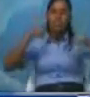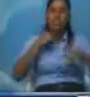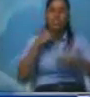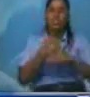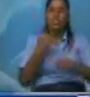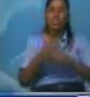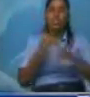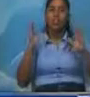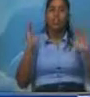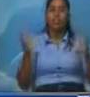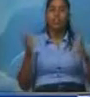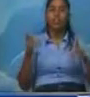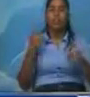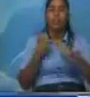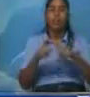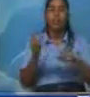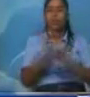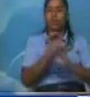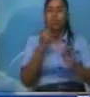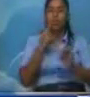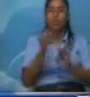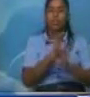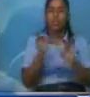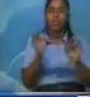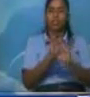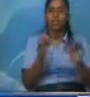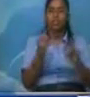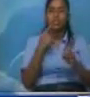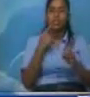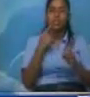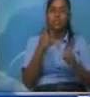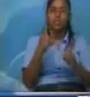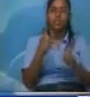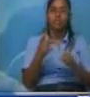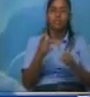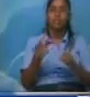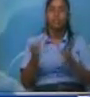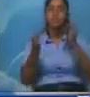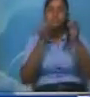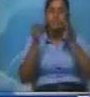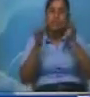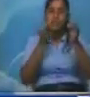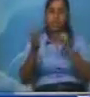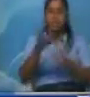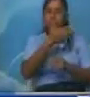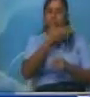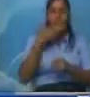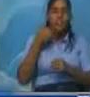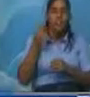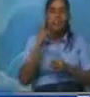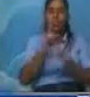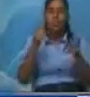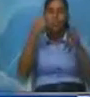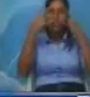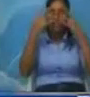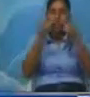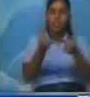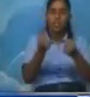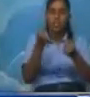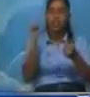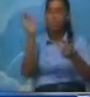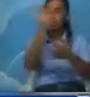Henry pero no s y le dice Explícame mejor no entiendo ahora no entiendo el